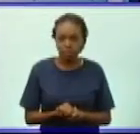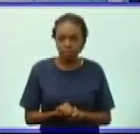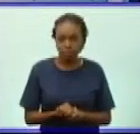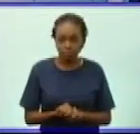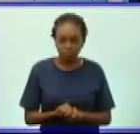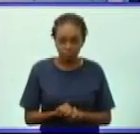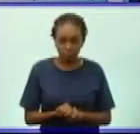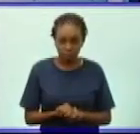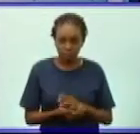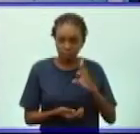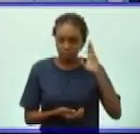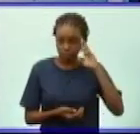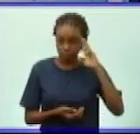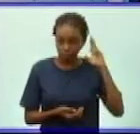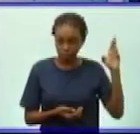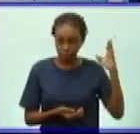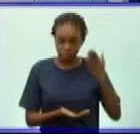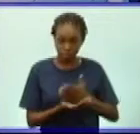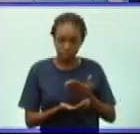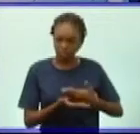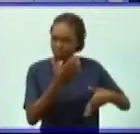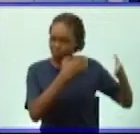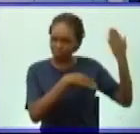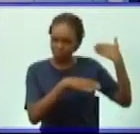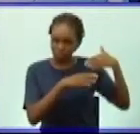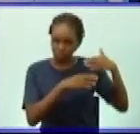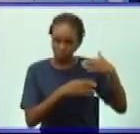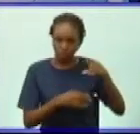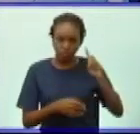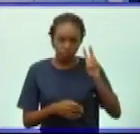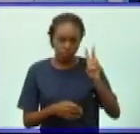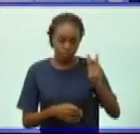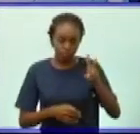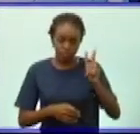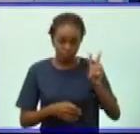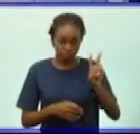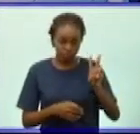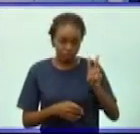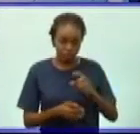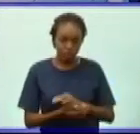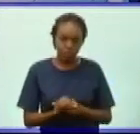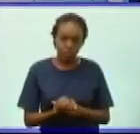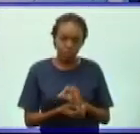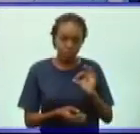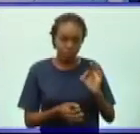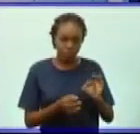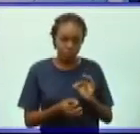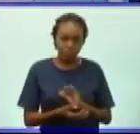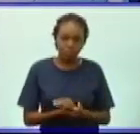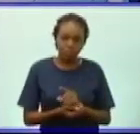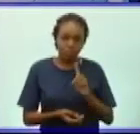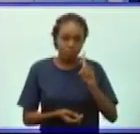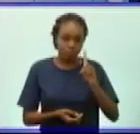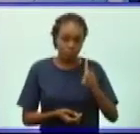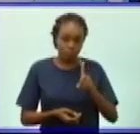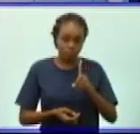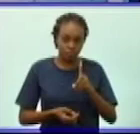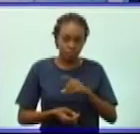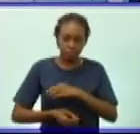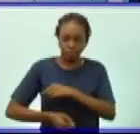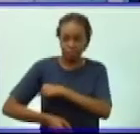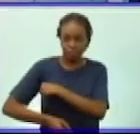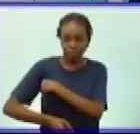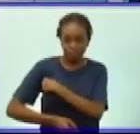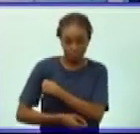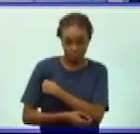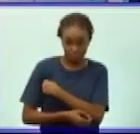que en el encuentro anterior le pusimos 2 termómetros. Uno, un termómetro clínico, y el otro termómetro era